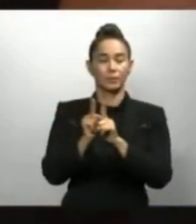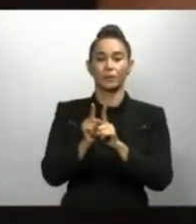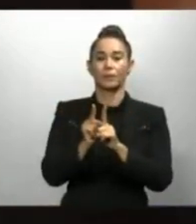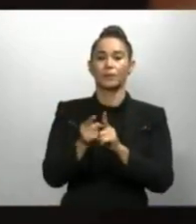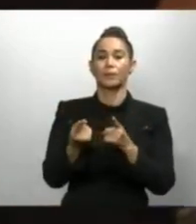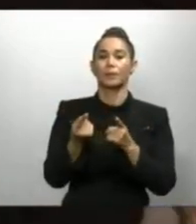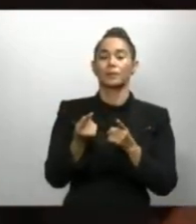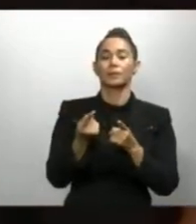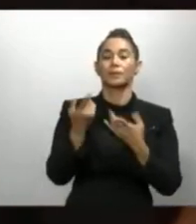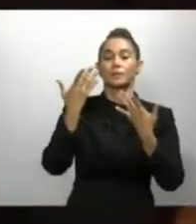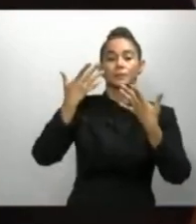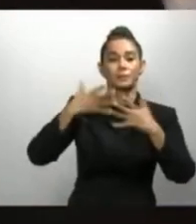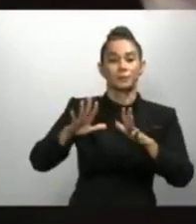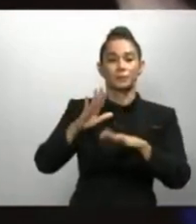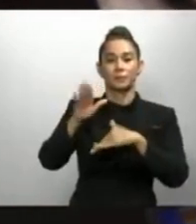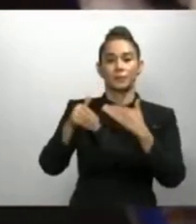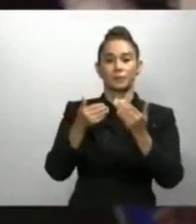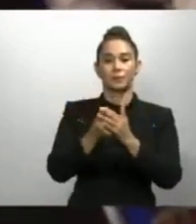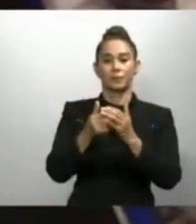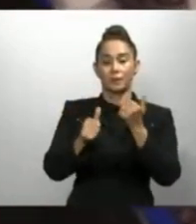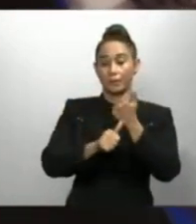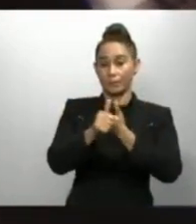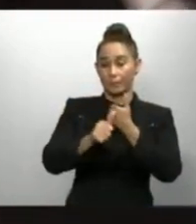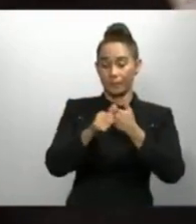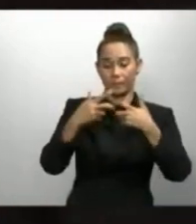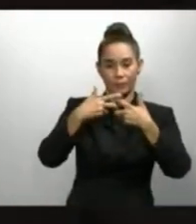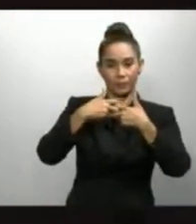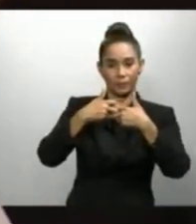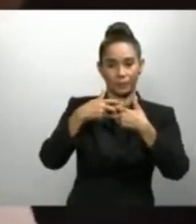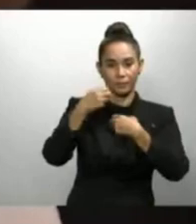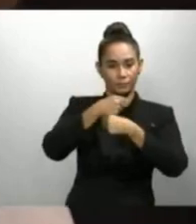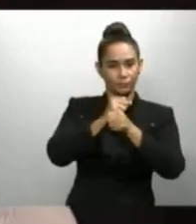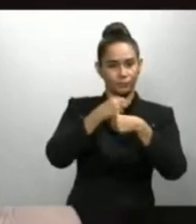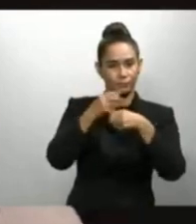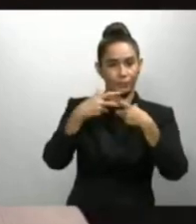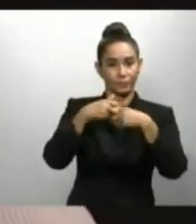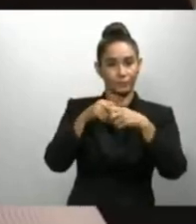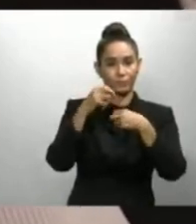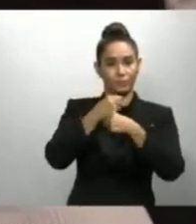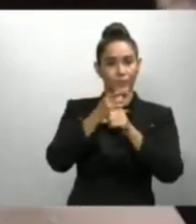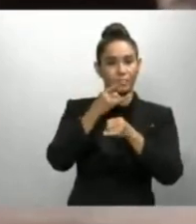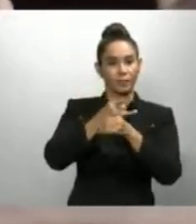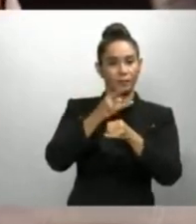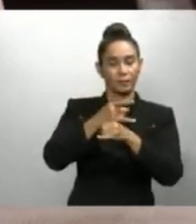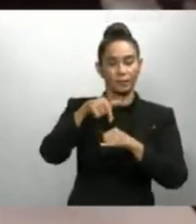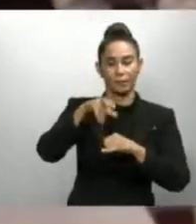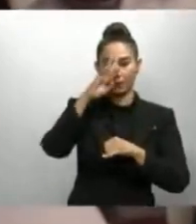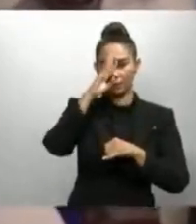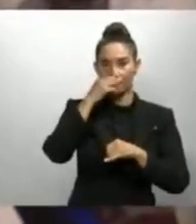Y si está ya en algún tipo de riesgo la industria licorera en el país.